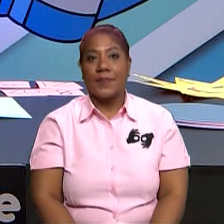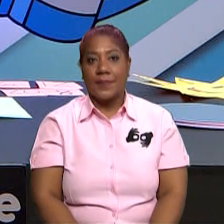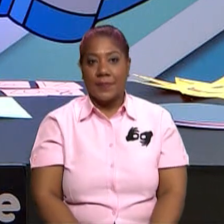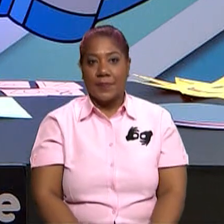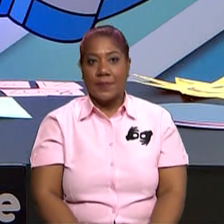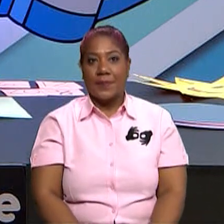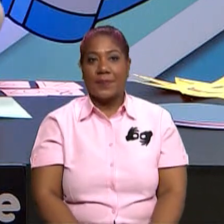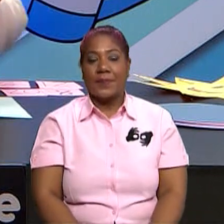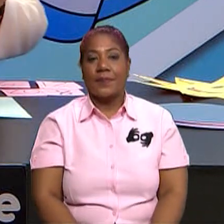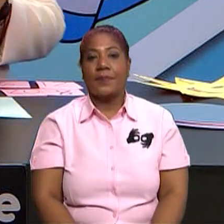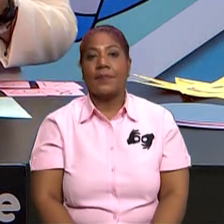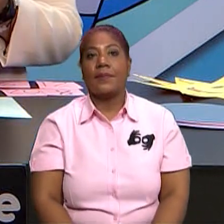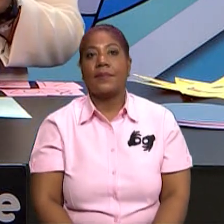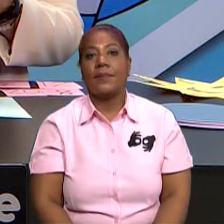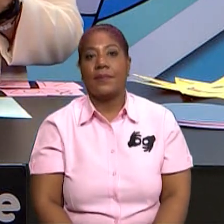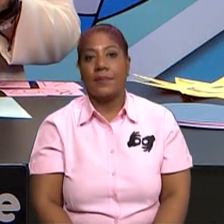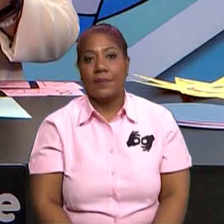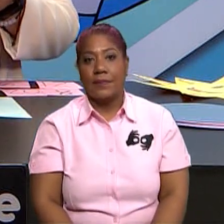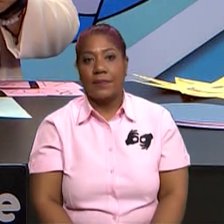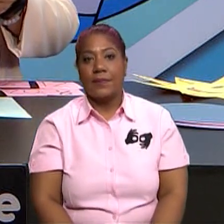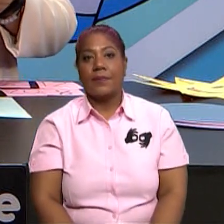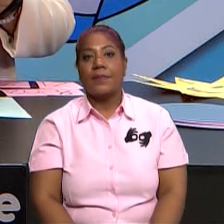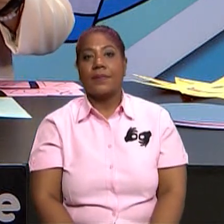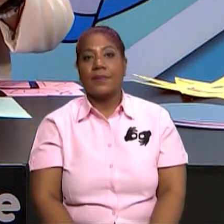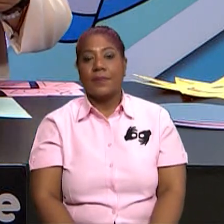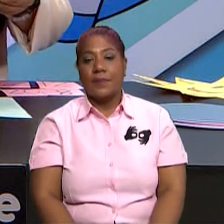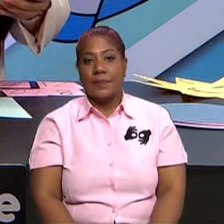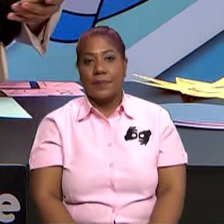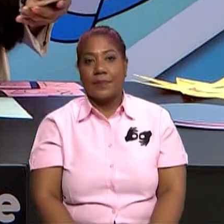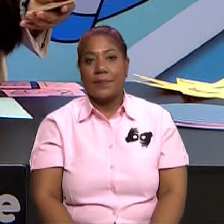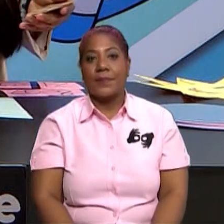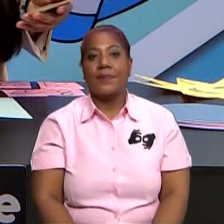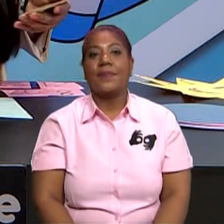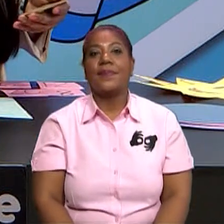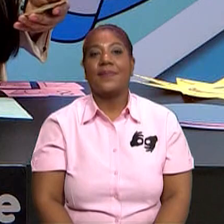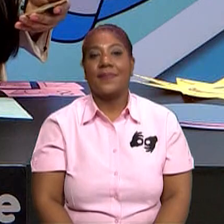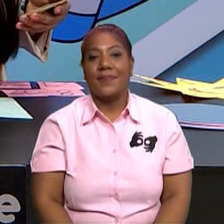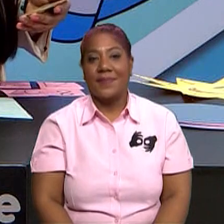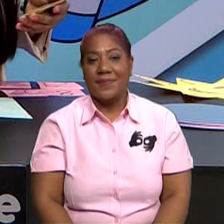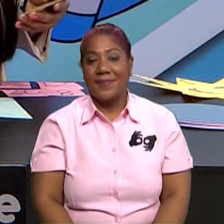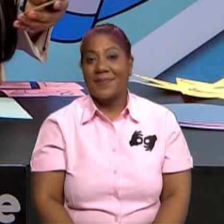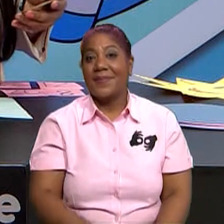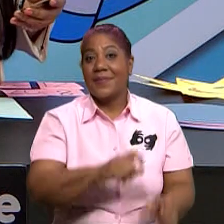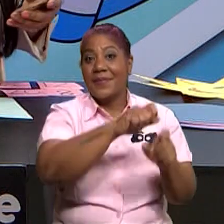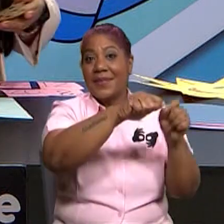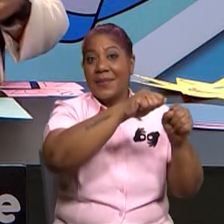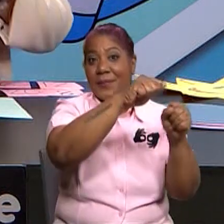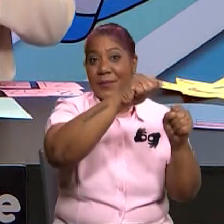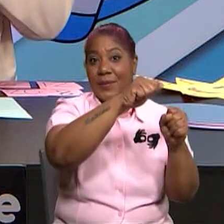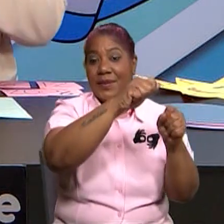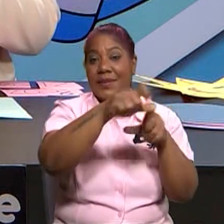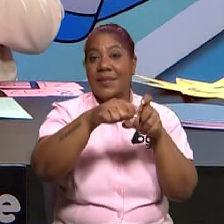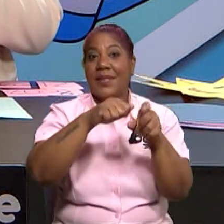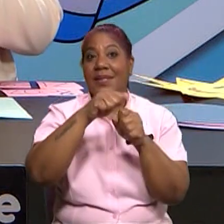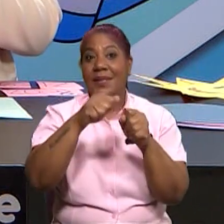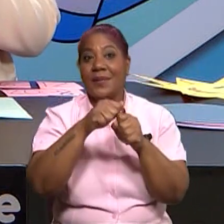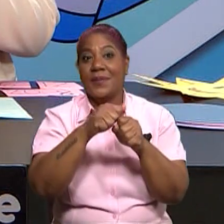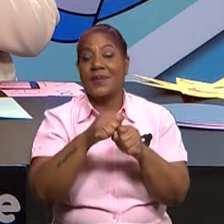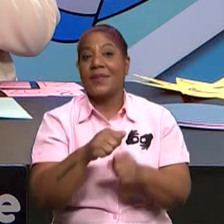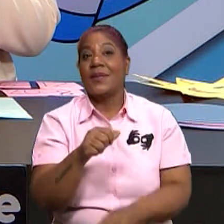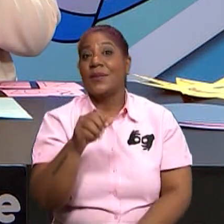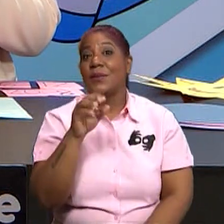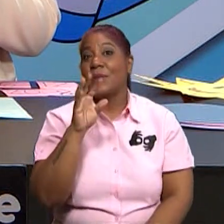primer grupo. Muy bien. Ahora tengo 4 en un segundo grupo de galletas